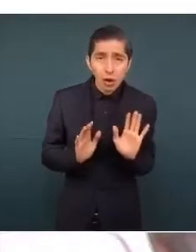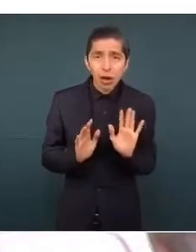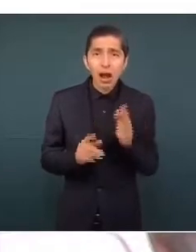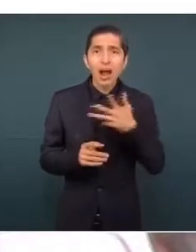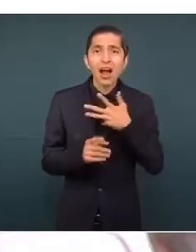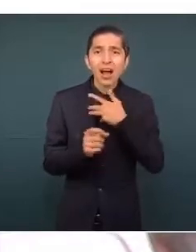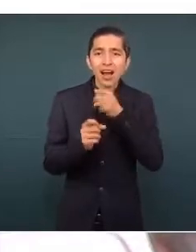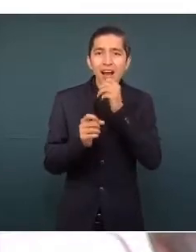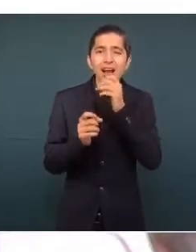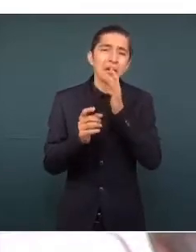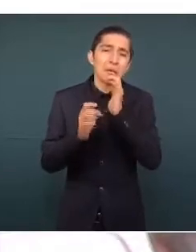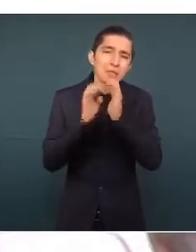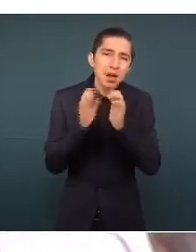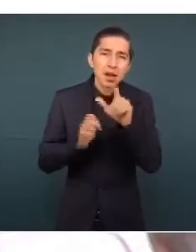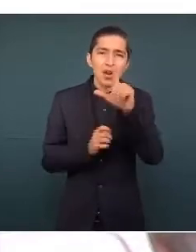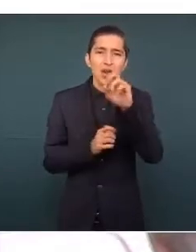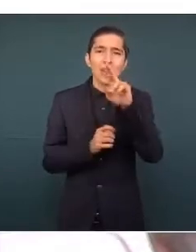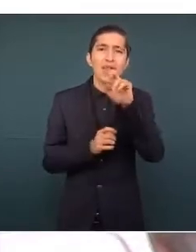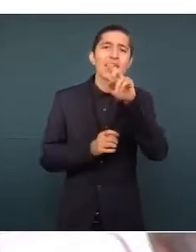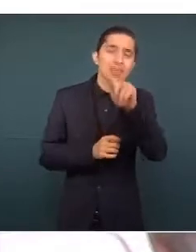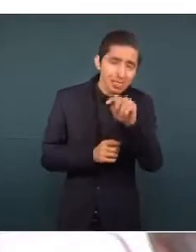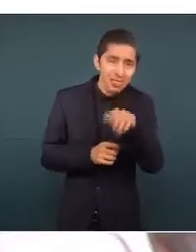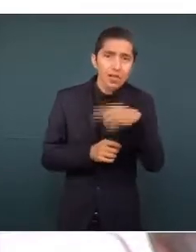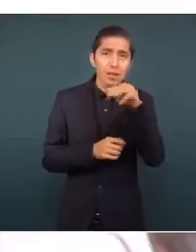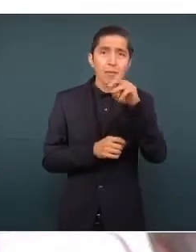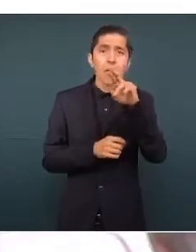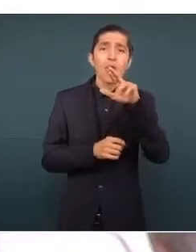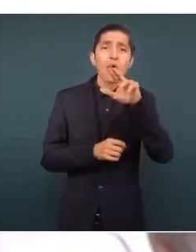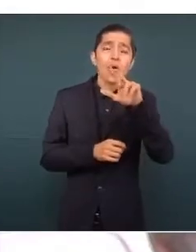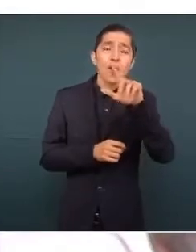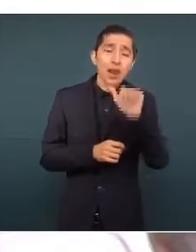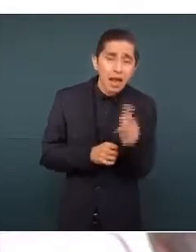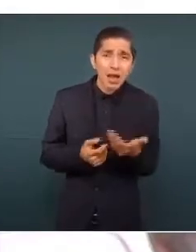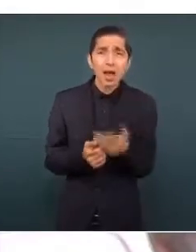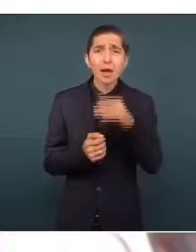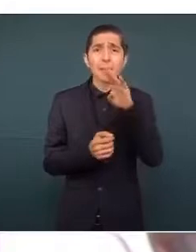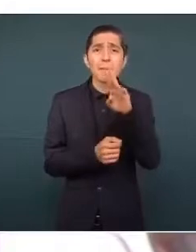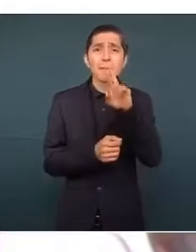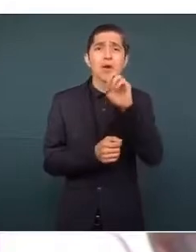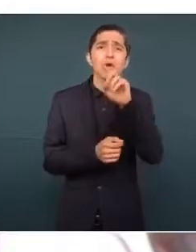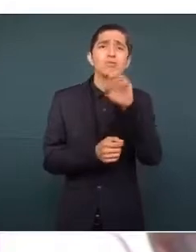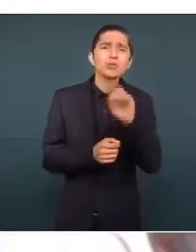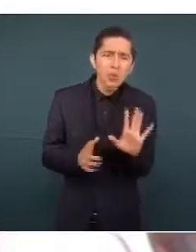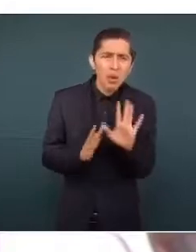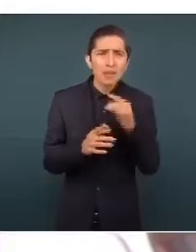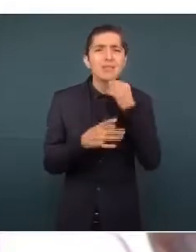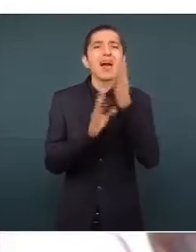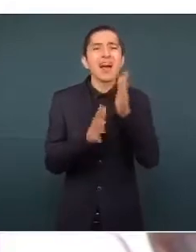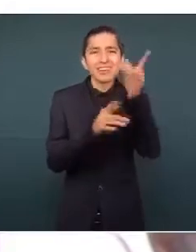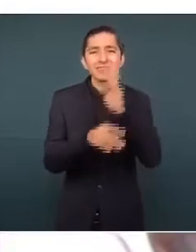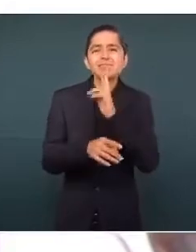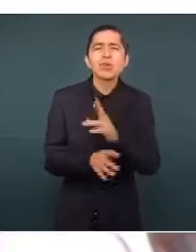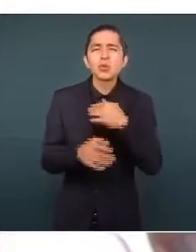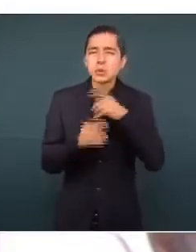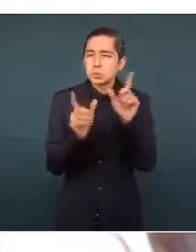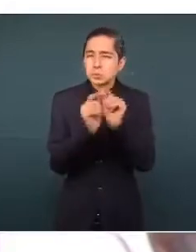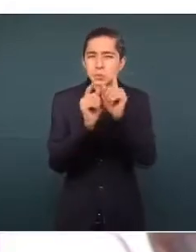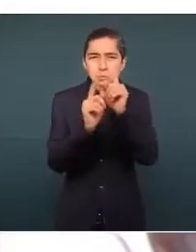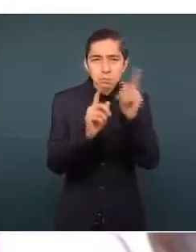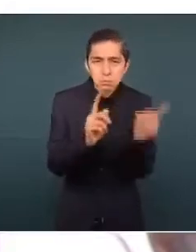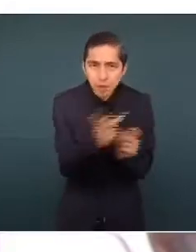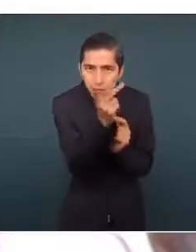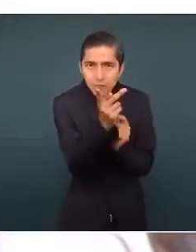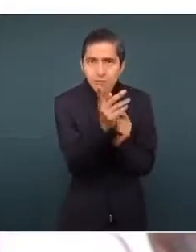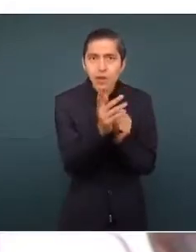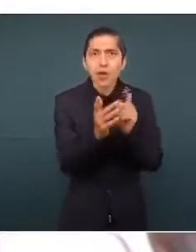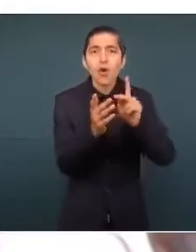el periodista Loret de Mola y donde está Broso, y usted ya ha respondido, y le pregunto concretamente, no